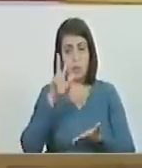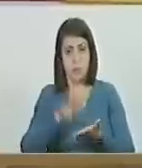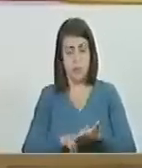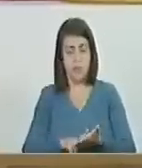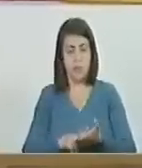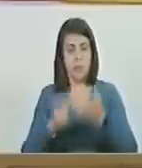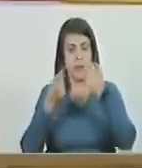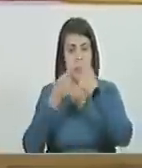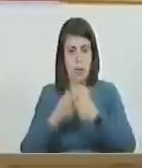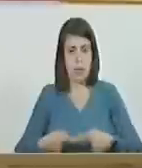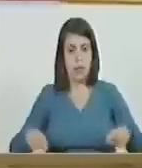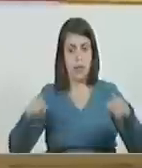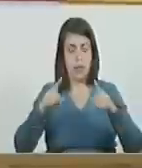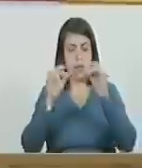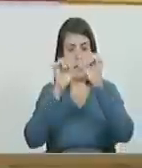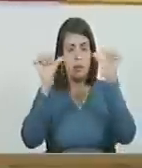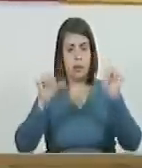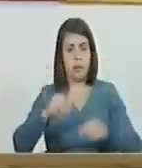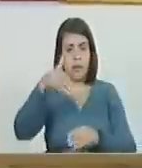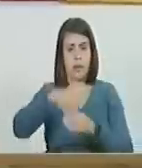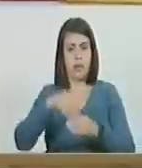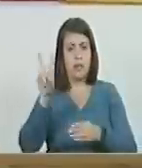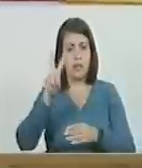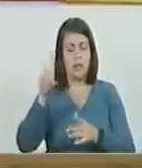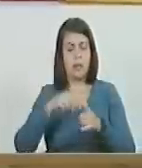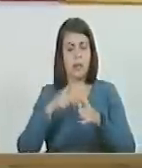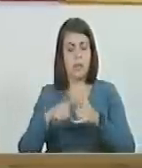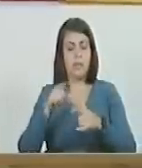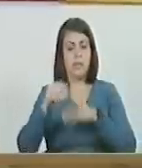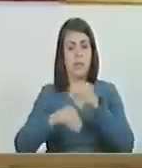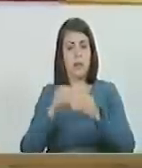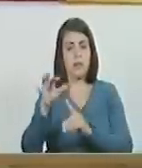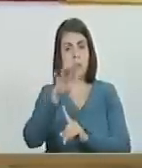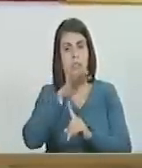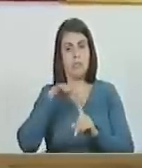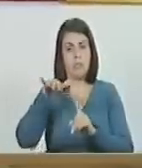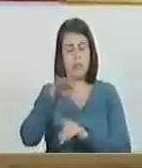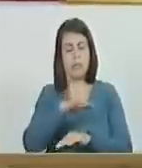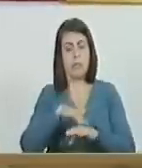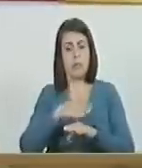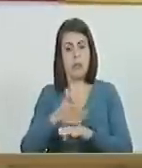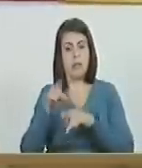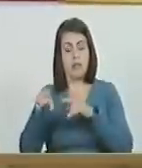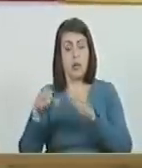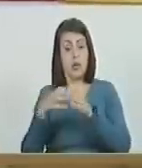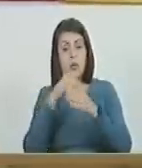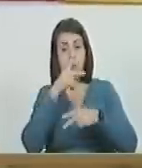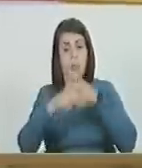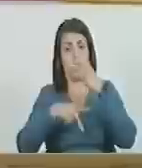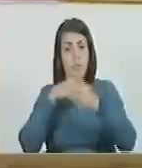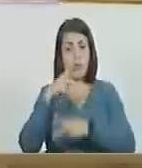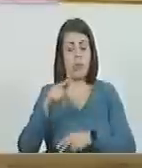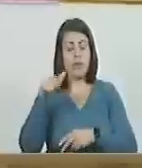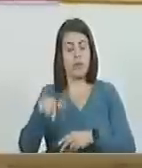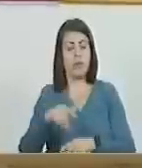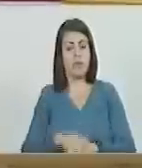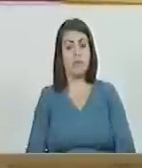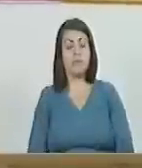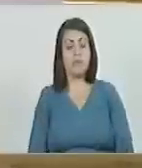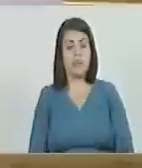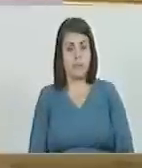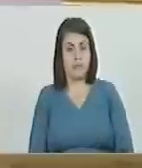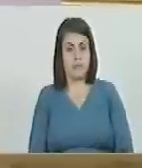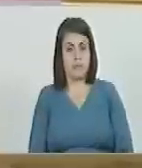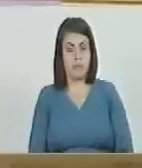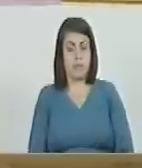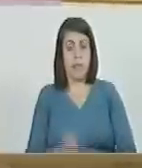¿Qué diferencia con un sistema electoral como el venezolano, que es invulnerable a la manipulación por parte de partidos políticos, por parte de testigos y de testigas?